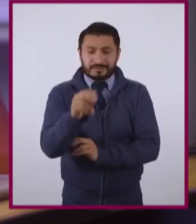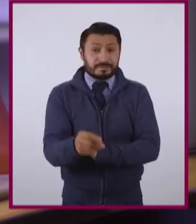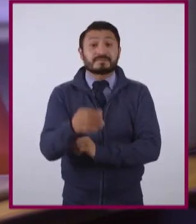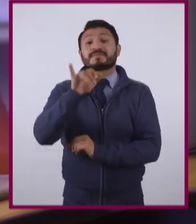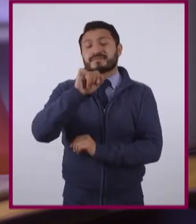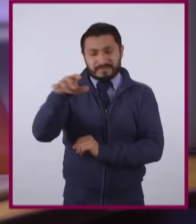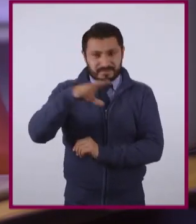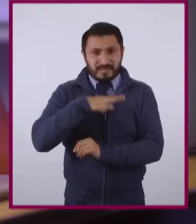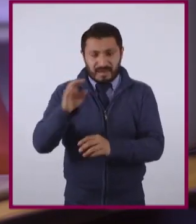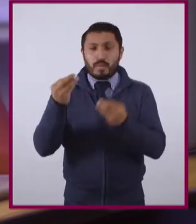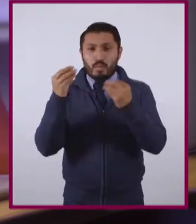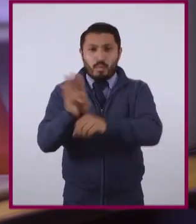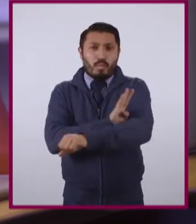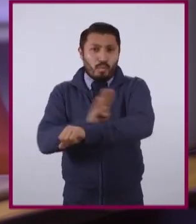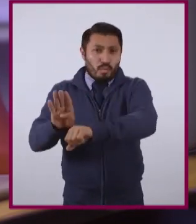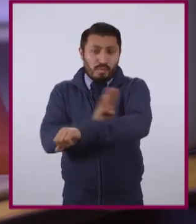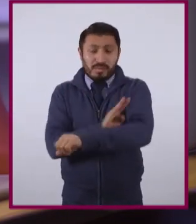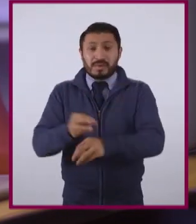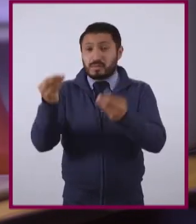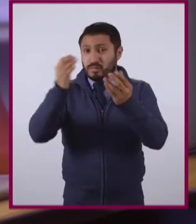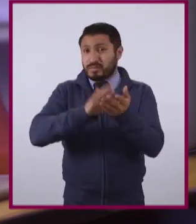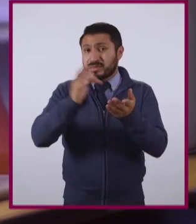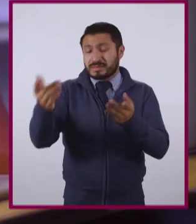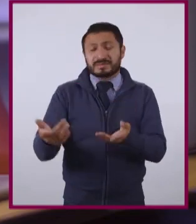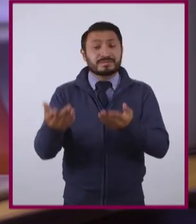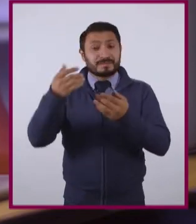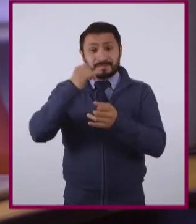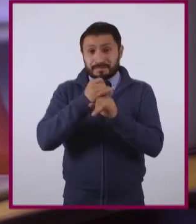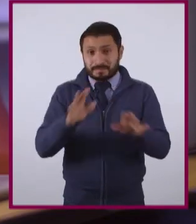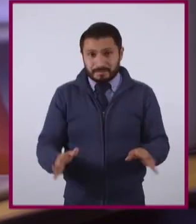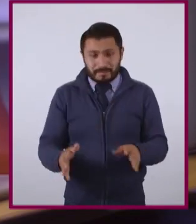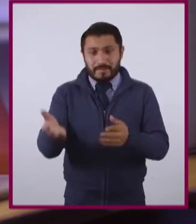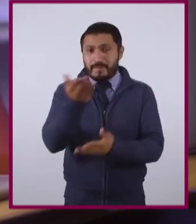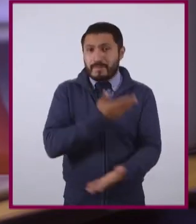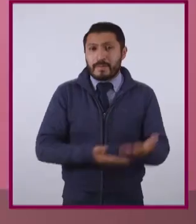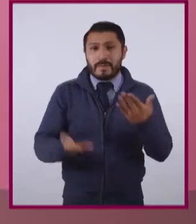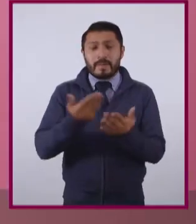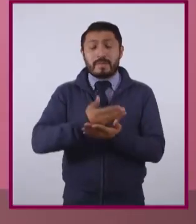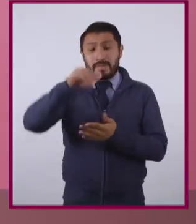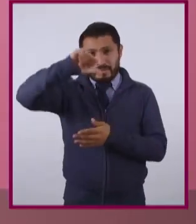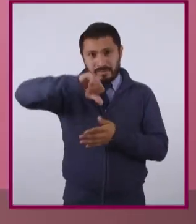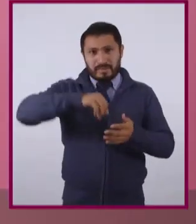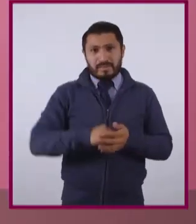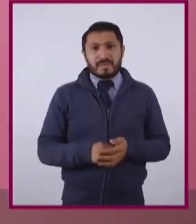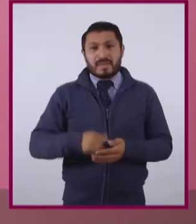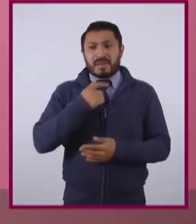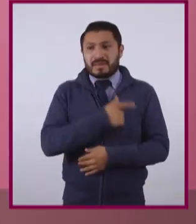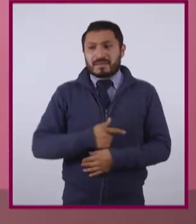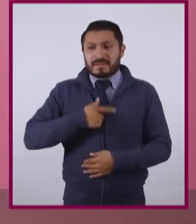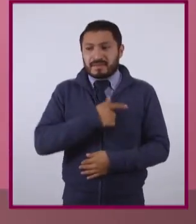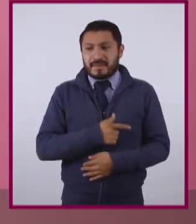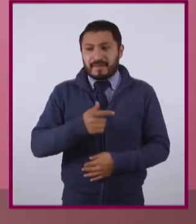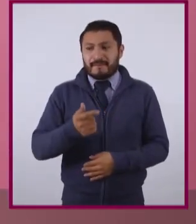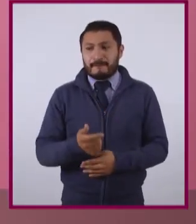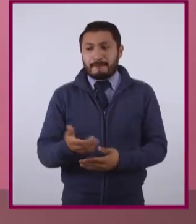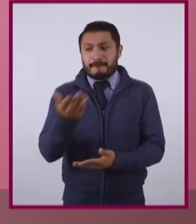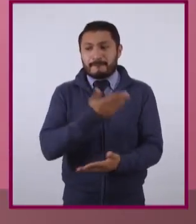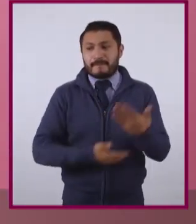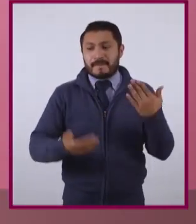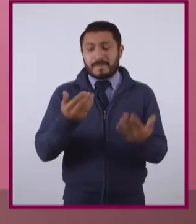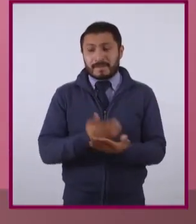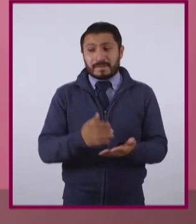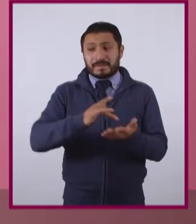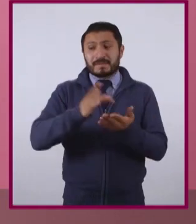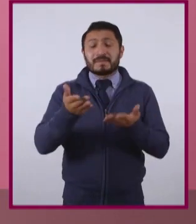tienen enormes beneficios. Muchas gracias, Gerardo, por la información que nos proporcionaste hoy. Es un gusto compartir saberes. Gracias